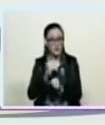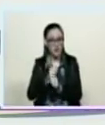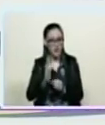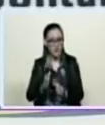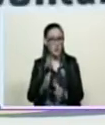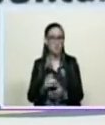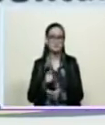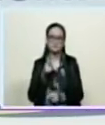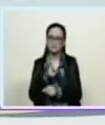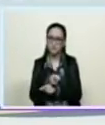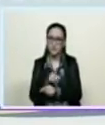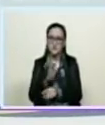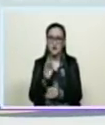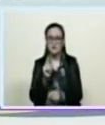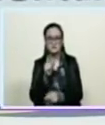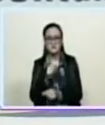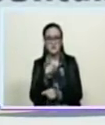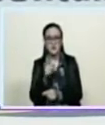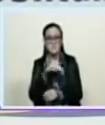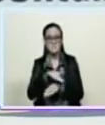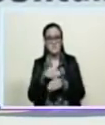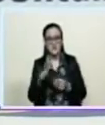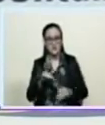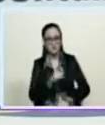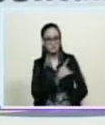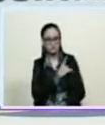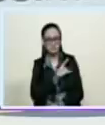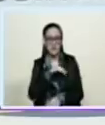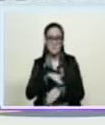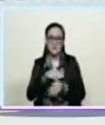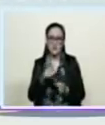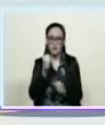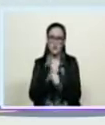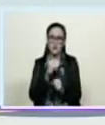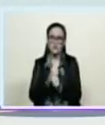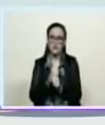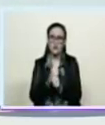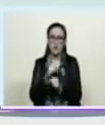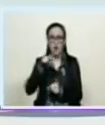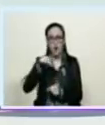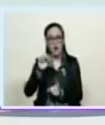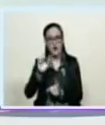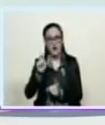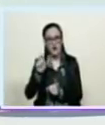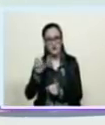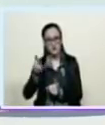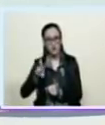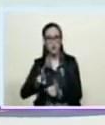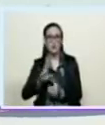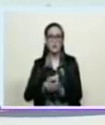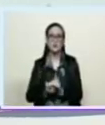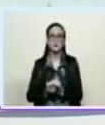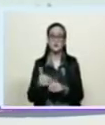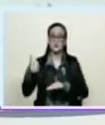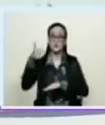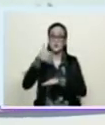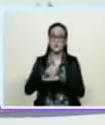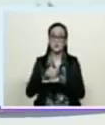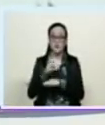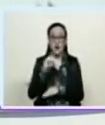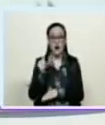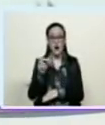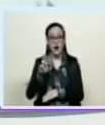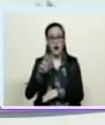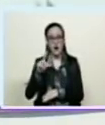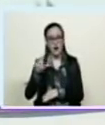Le he dado la orden al ministro Uber Roa, al ministro del Trabajo, Néstor Ovalle, al superintendente